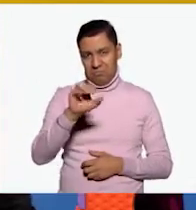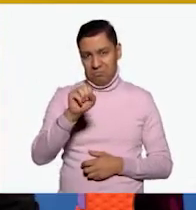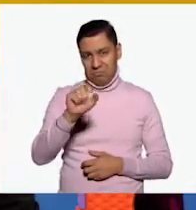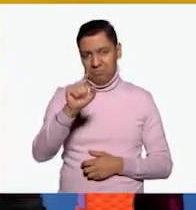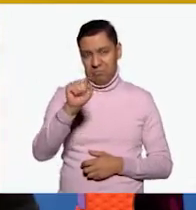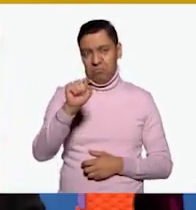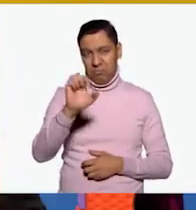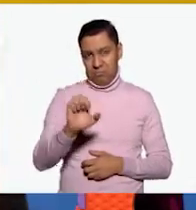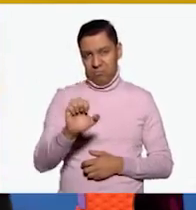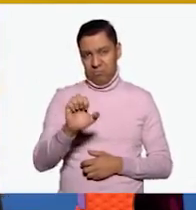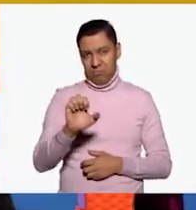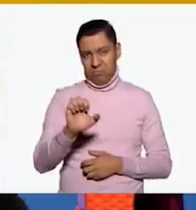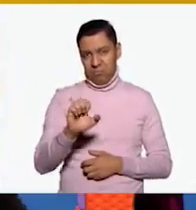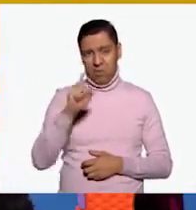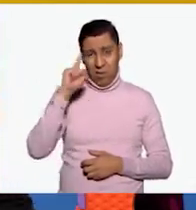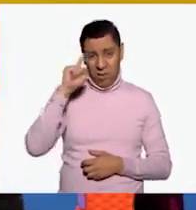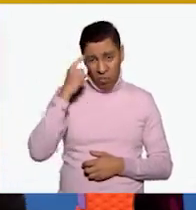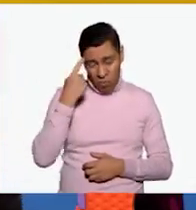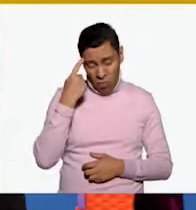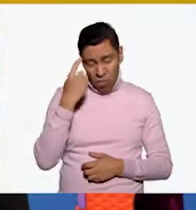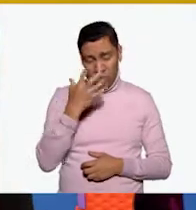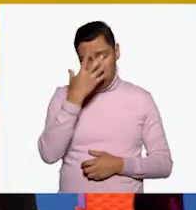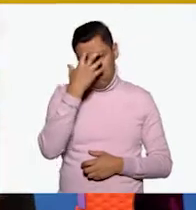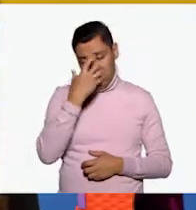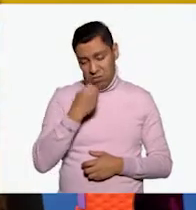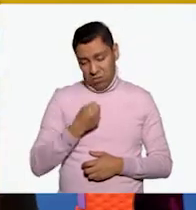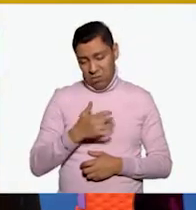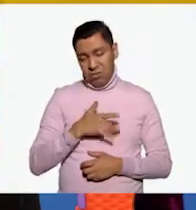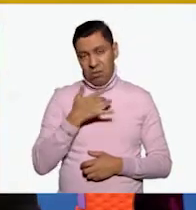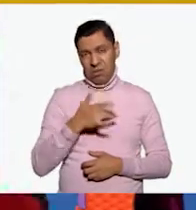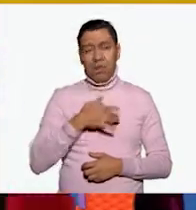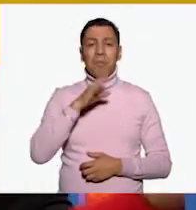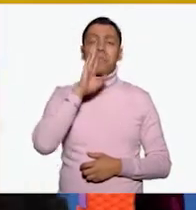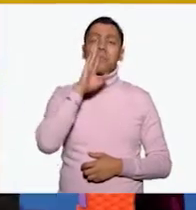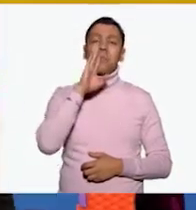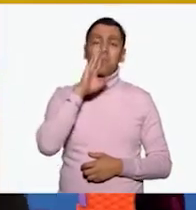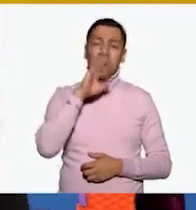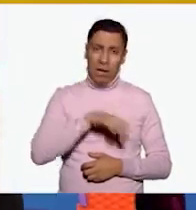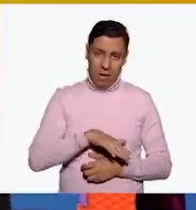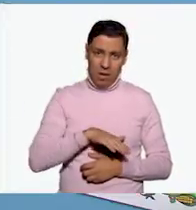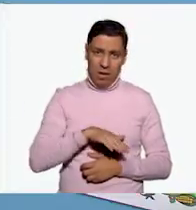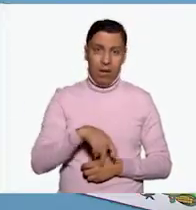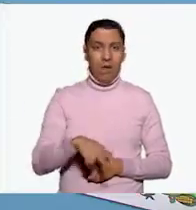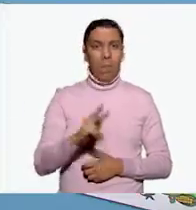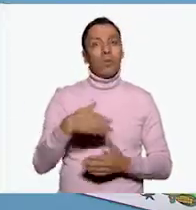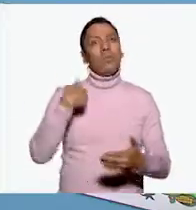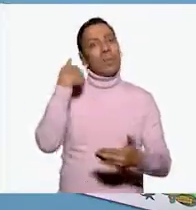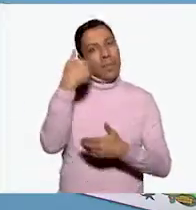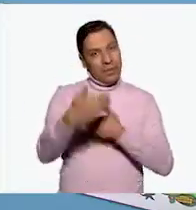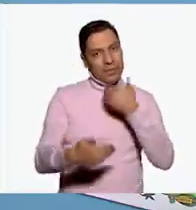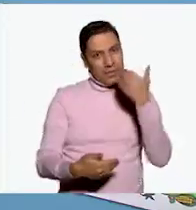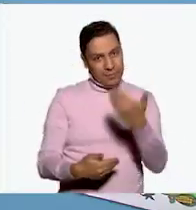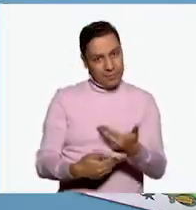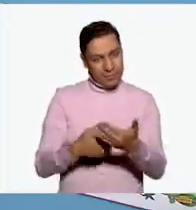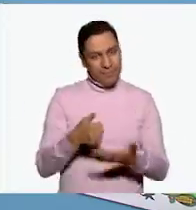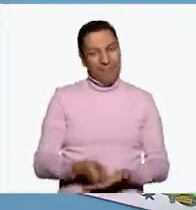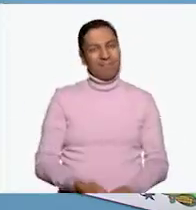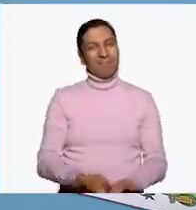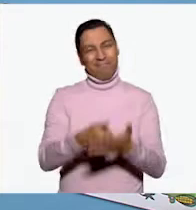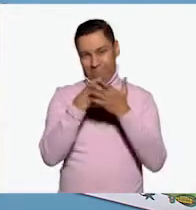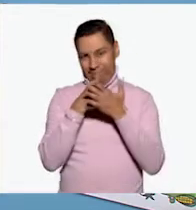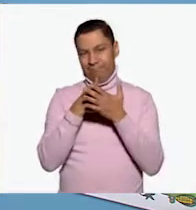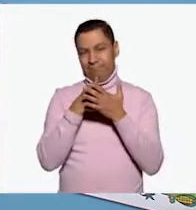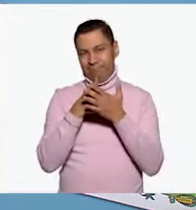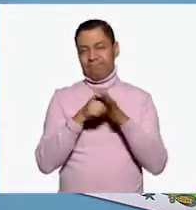el enojo, nos hace sentir muy mal. Sin embargo, nos ayuda mucho. Me gustaría que viéramos a